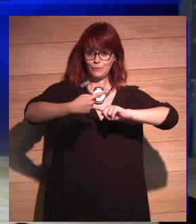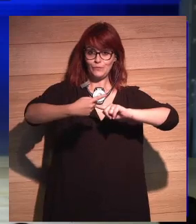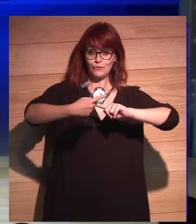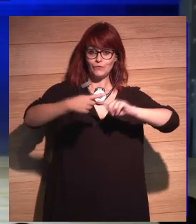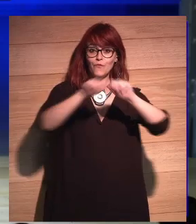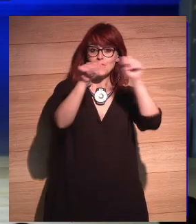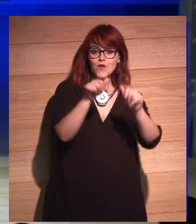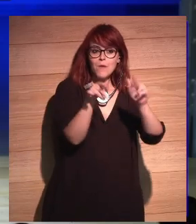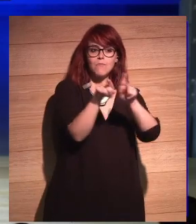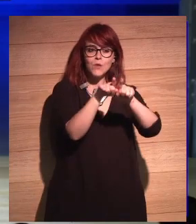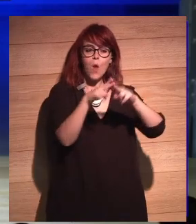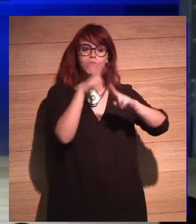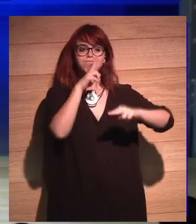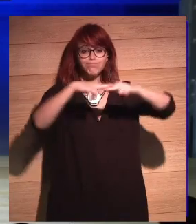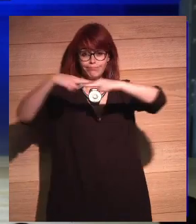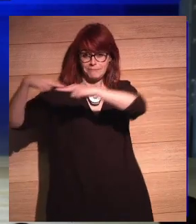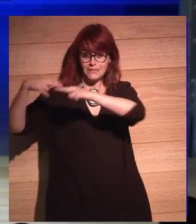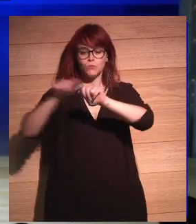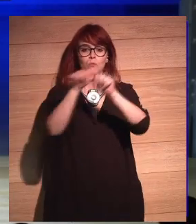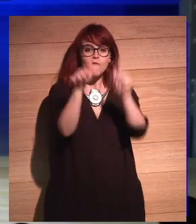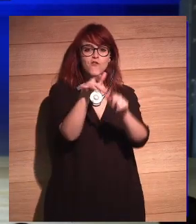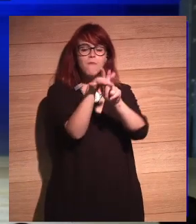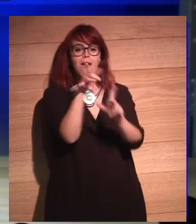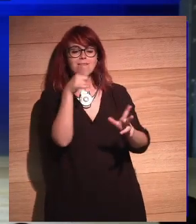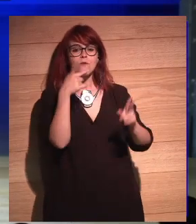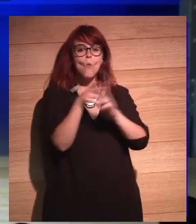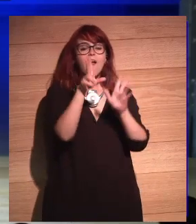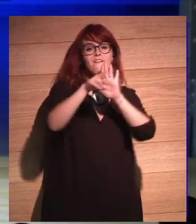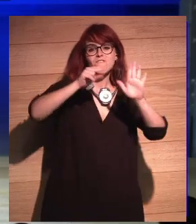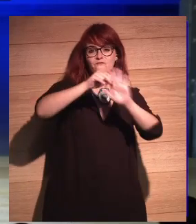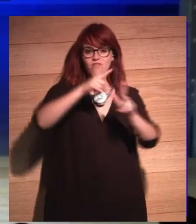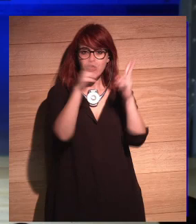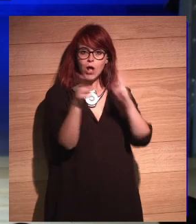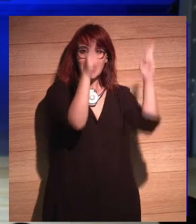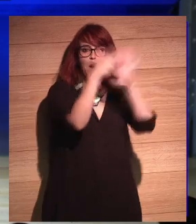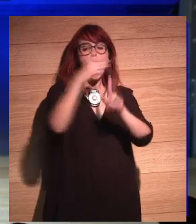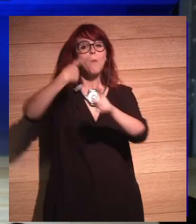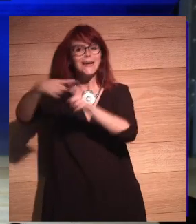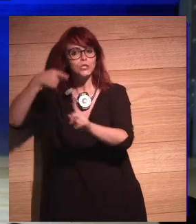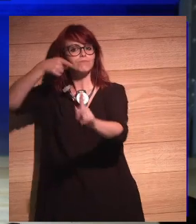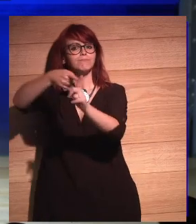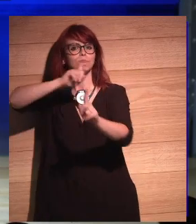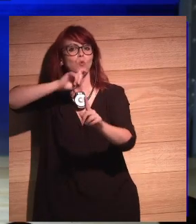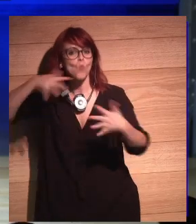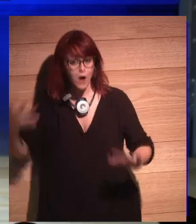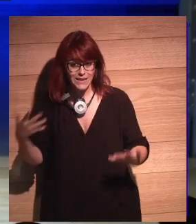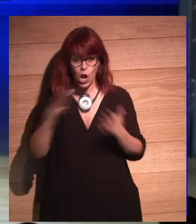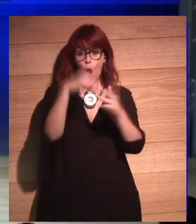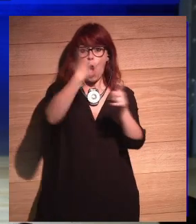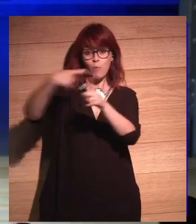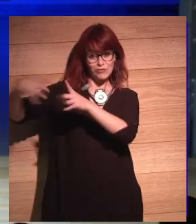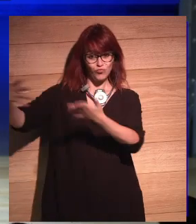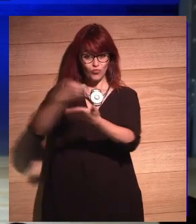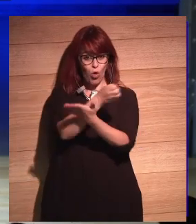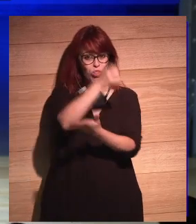pues podemos ver de qué tiene que ver con un clip de vídeo o con un objeto, etcétera. Entonces, estos objetos